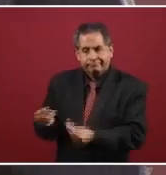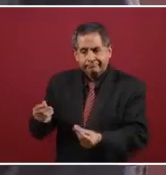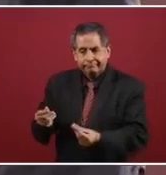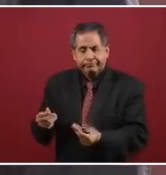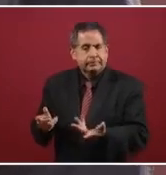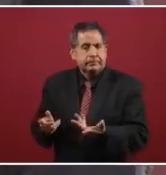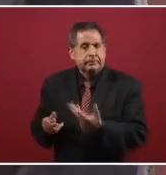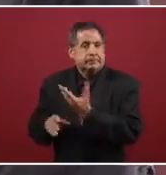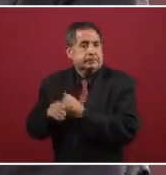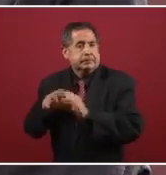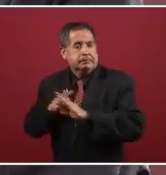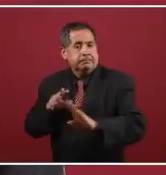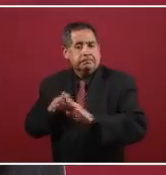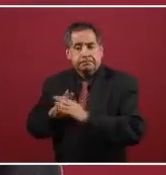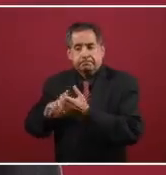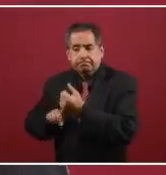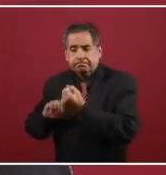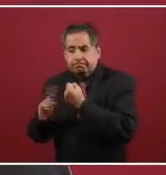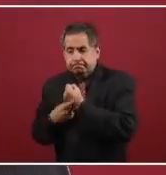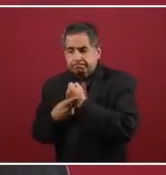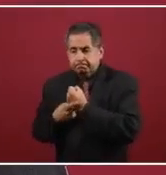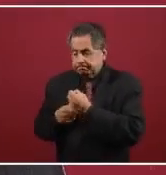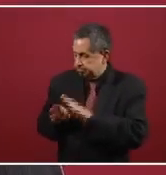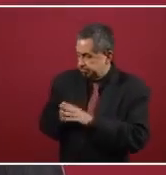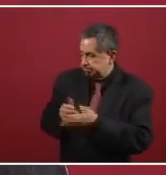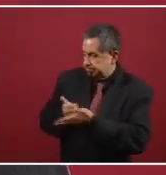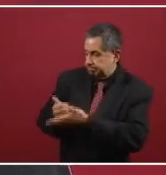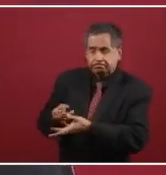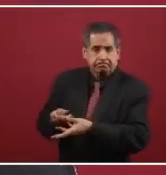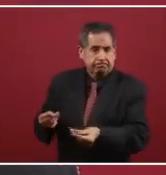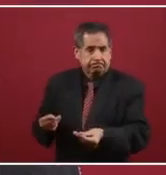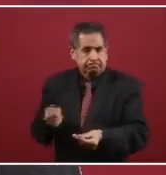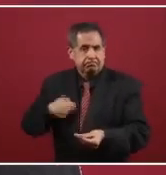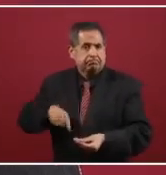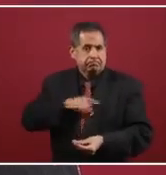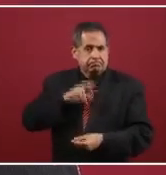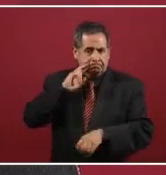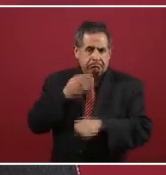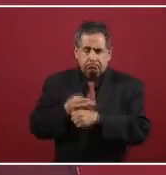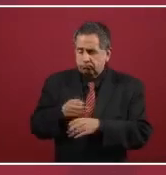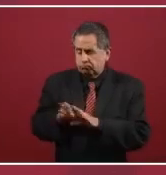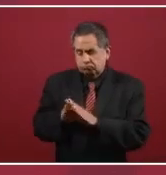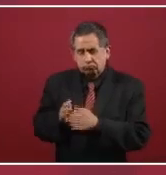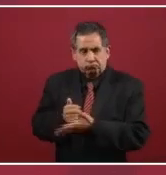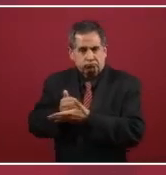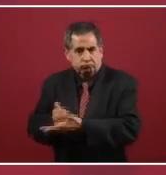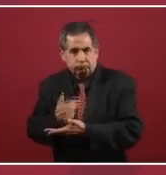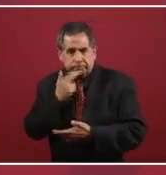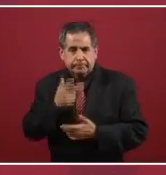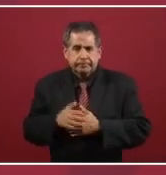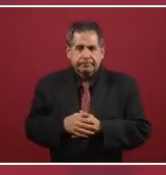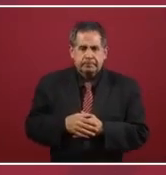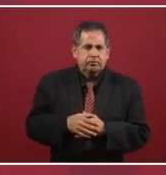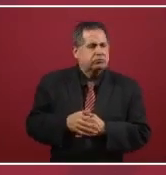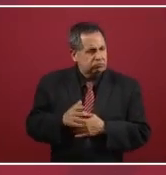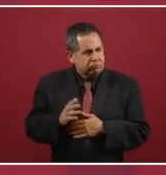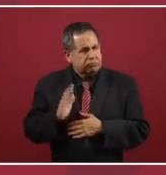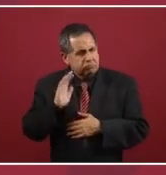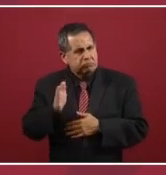el fenómeno migratorio, lo que corresponde a nosotros, de la mejor forma posible, y lo hemos